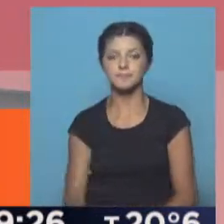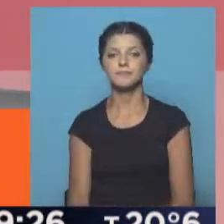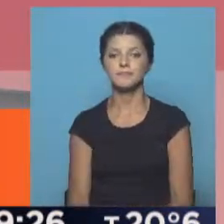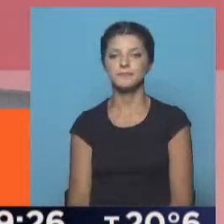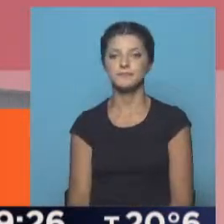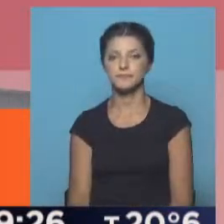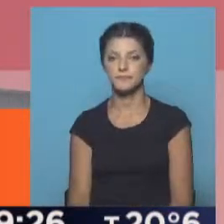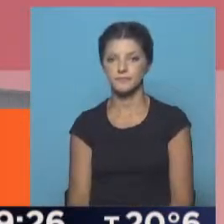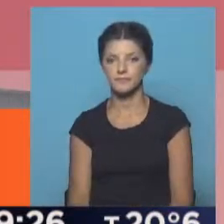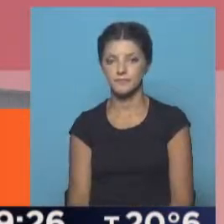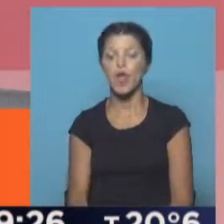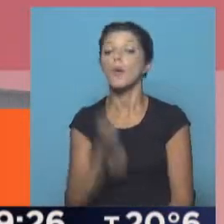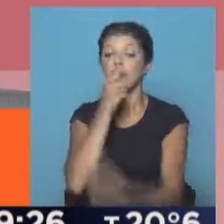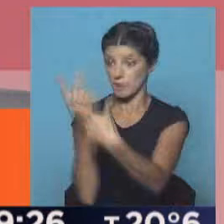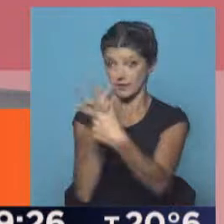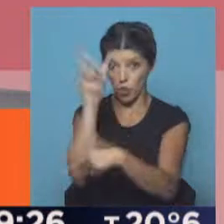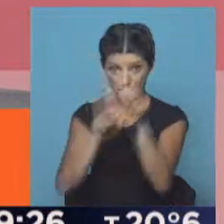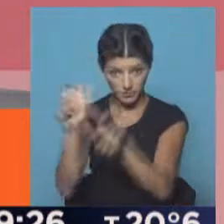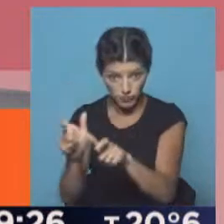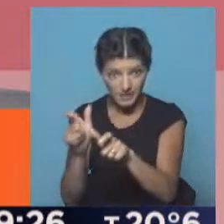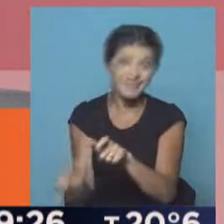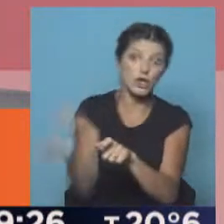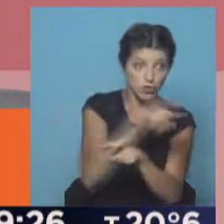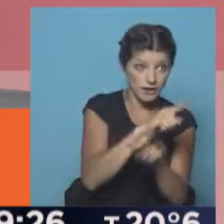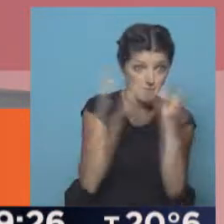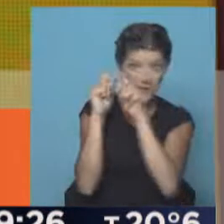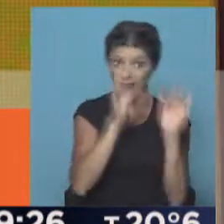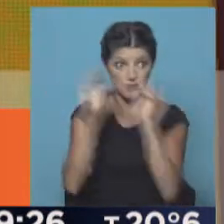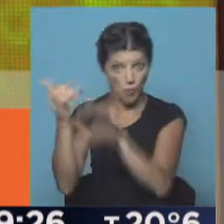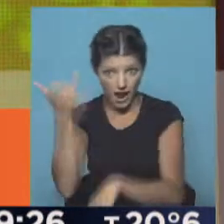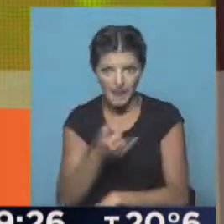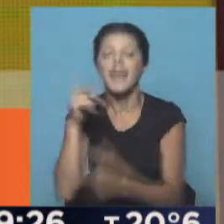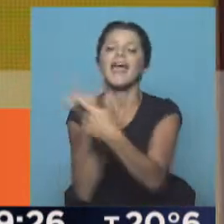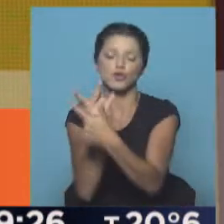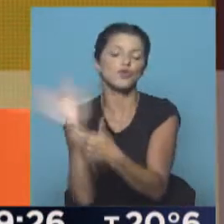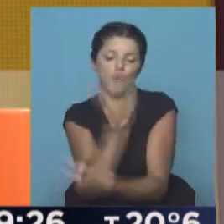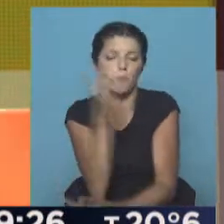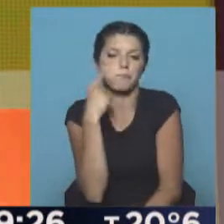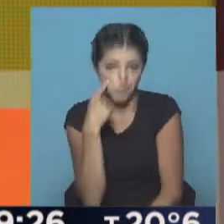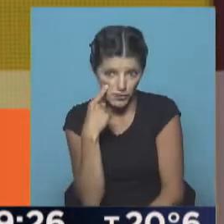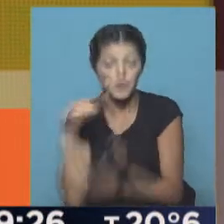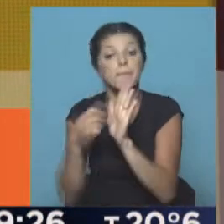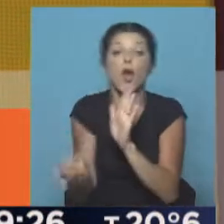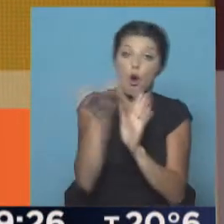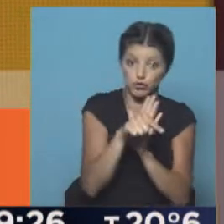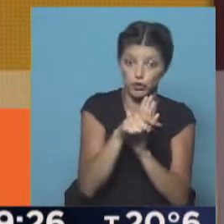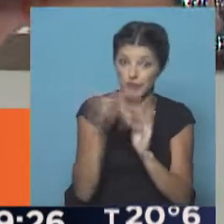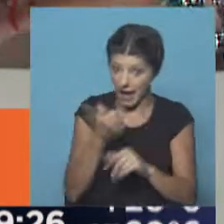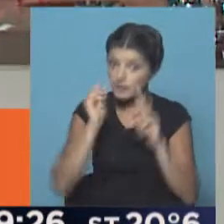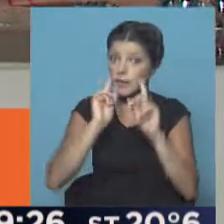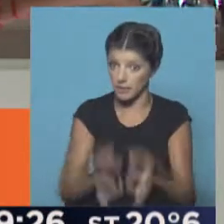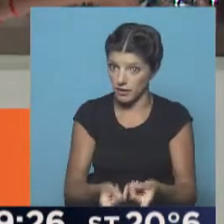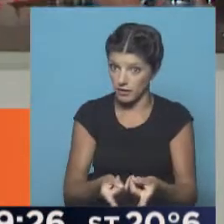decimos que como esos casos, hay muchos casos en la Argentina. Son casos resonantes, pero así como tenemos el caso López y el caso